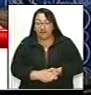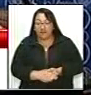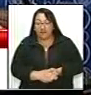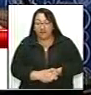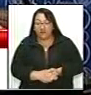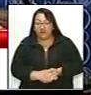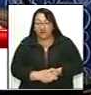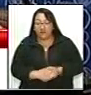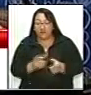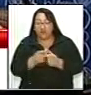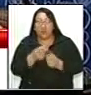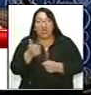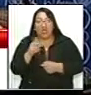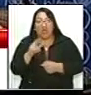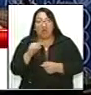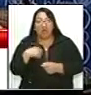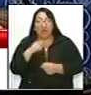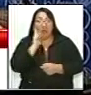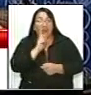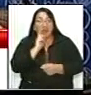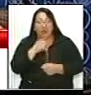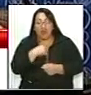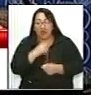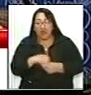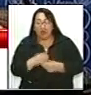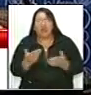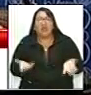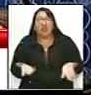ha mentido. ¿En qué?